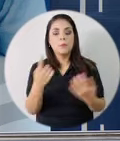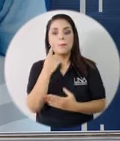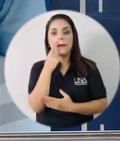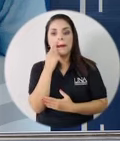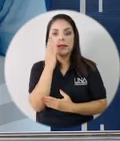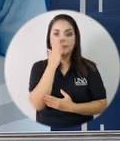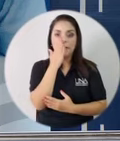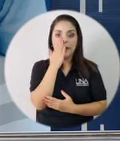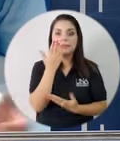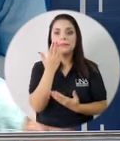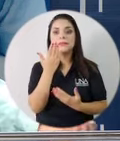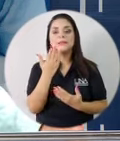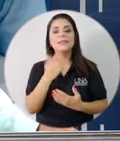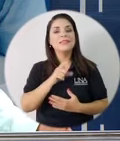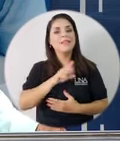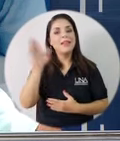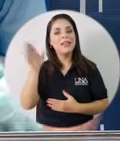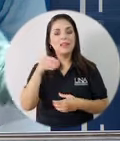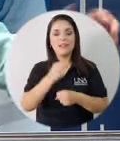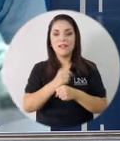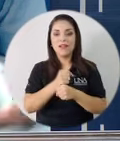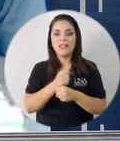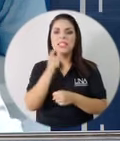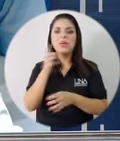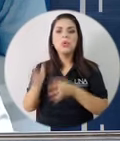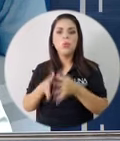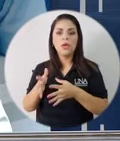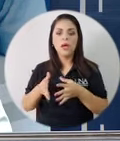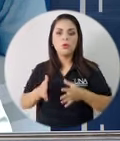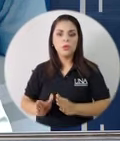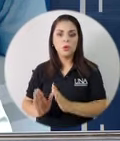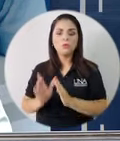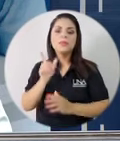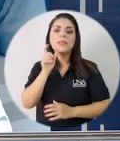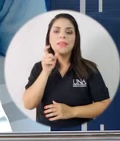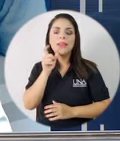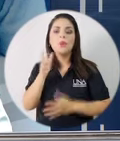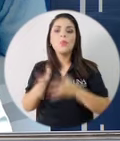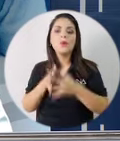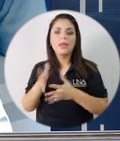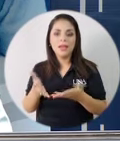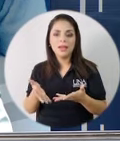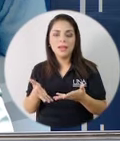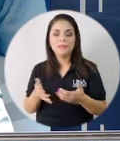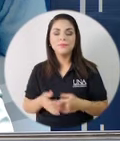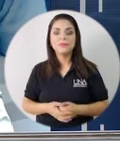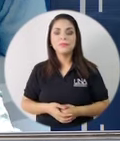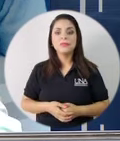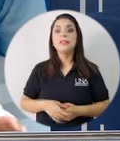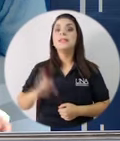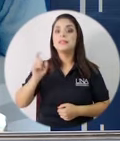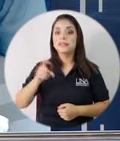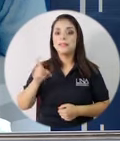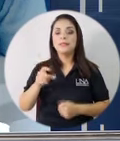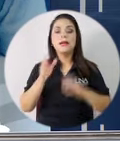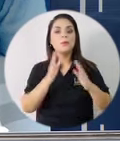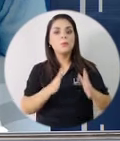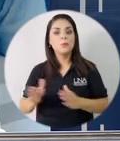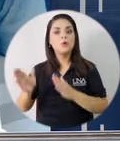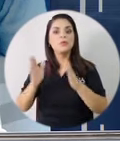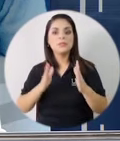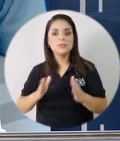que tienen que ir a trabajar. Bueno, ¿y quién cuida a los niños? ¿Quién cuida a las niñas? Se necesita un proceso